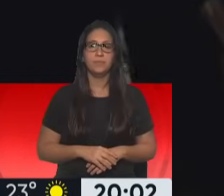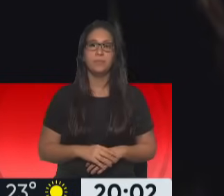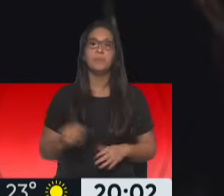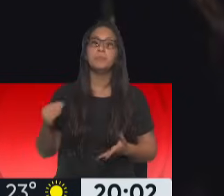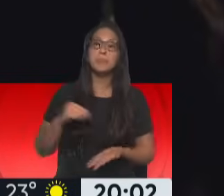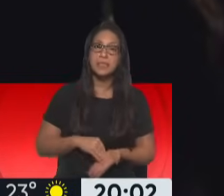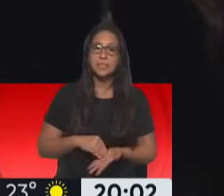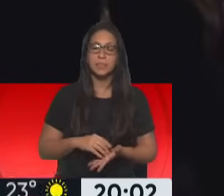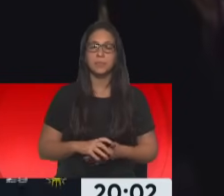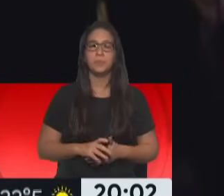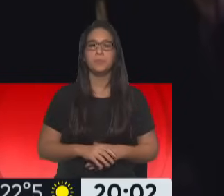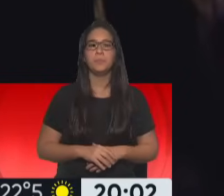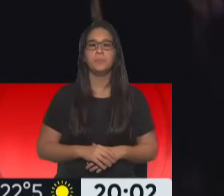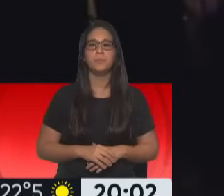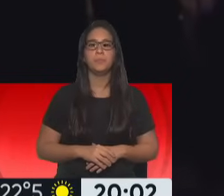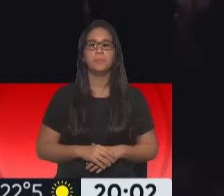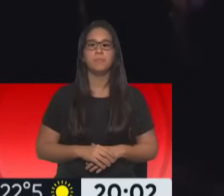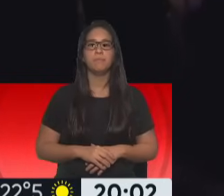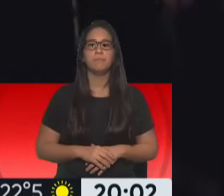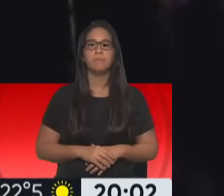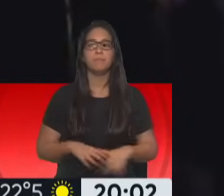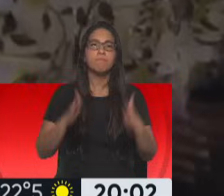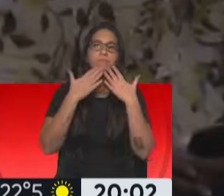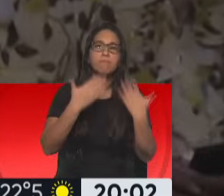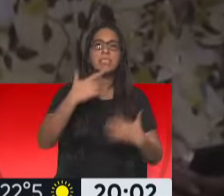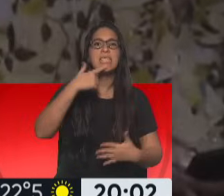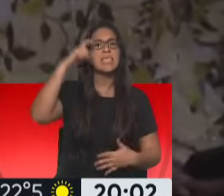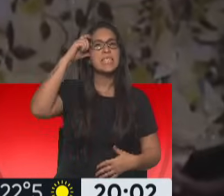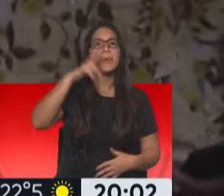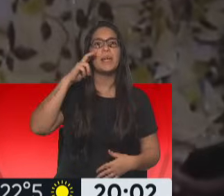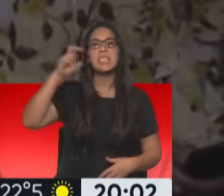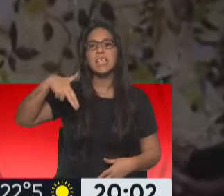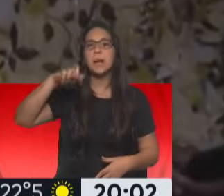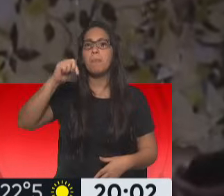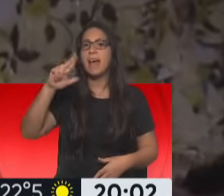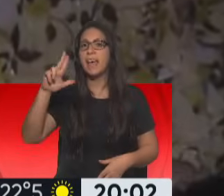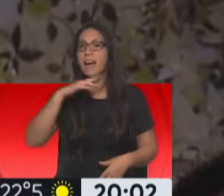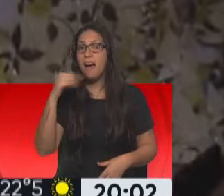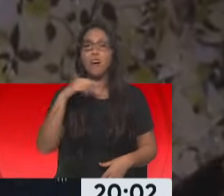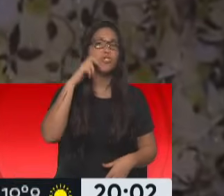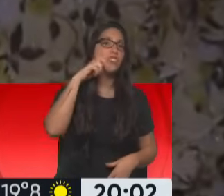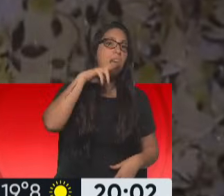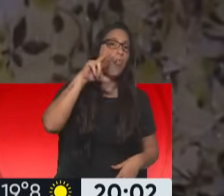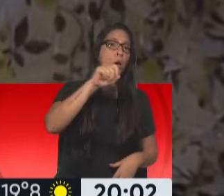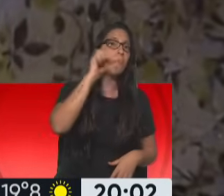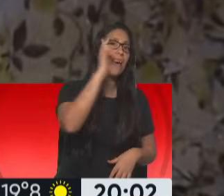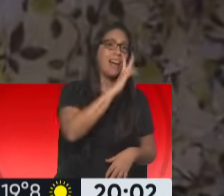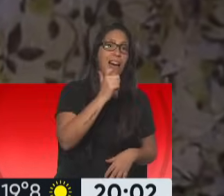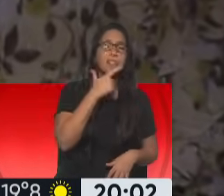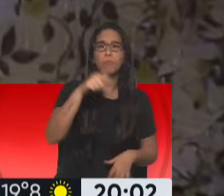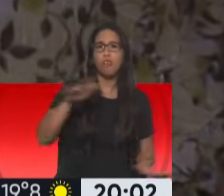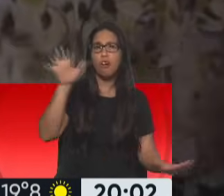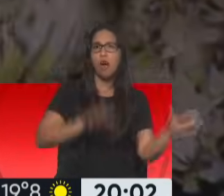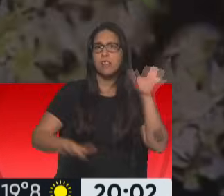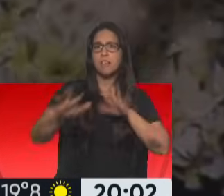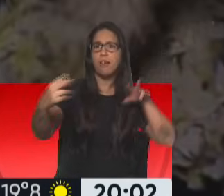Además, quiero agradecer a Sebastián Pareja y a Gonzalo Cabezas por la organización de este encuentro que hoy nos